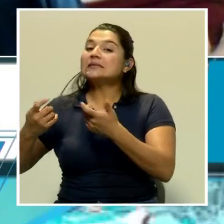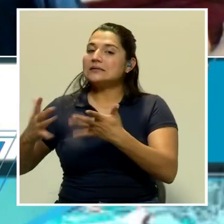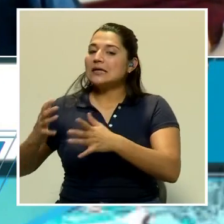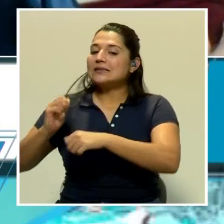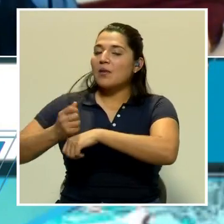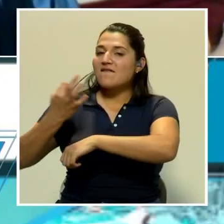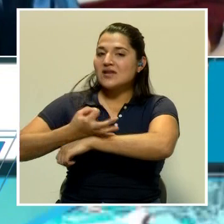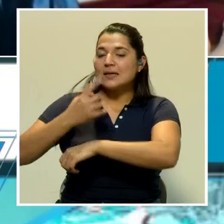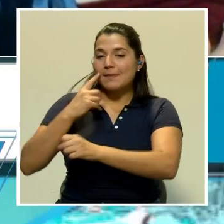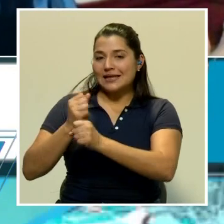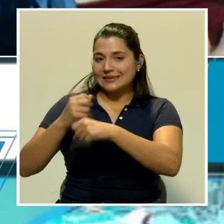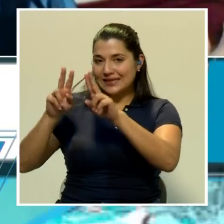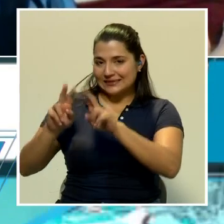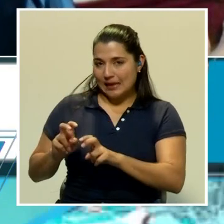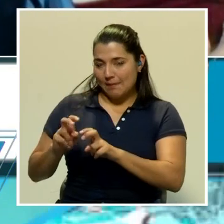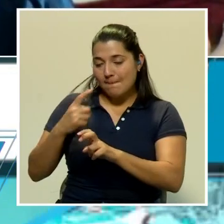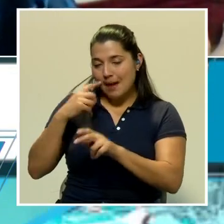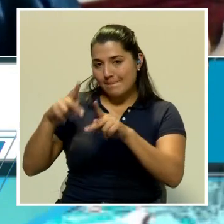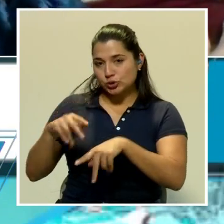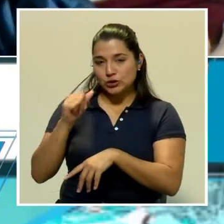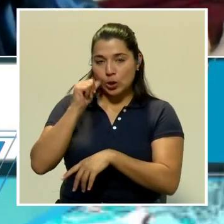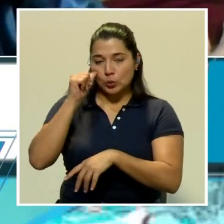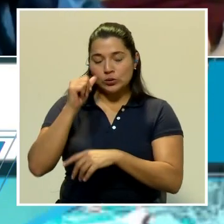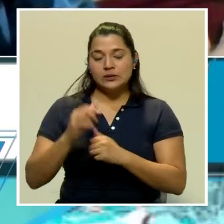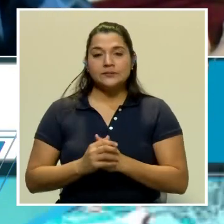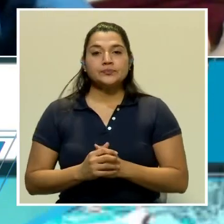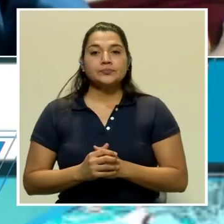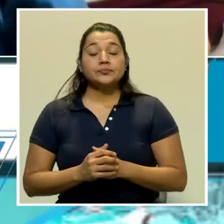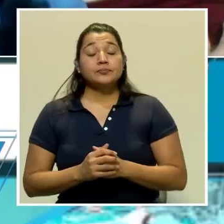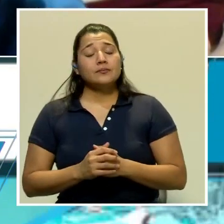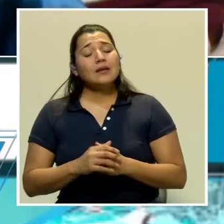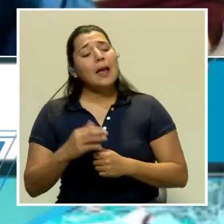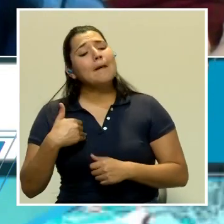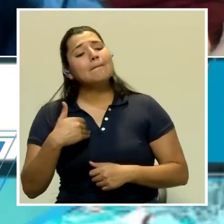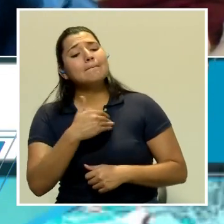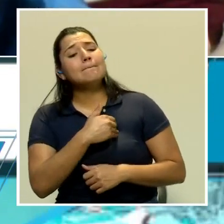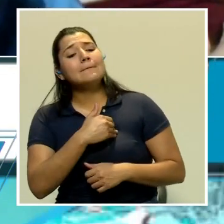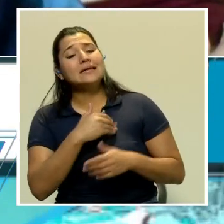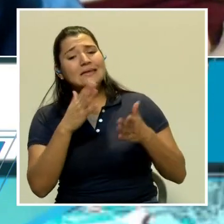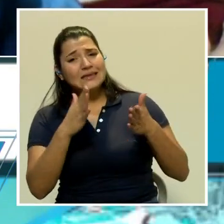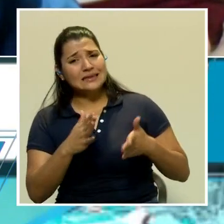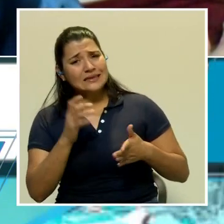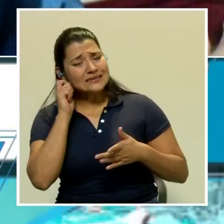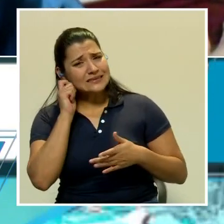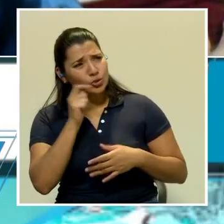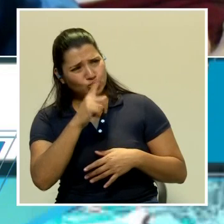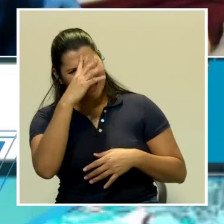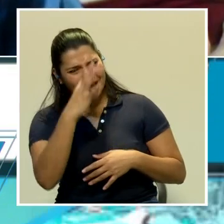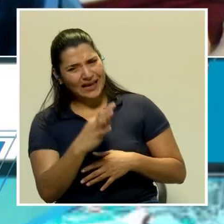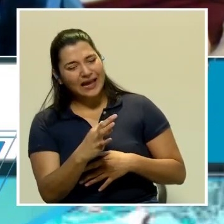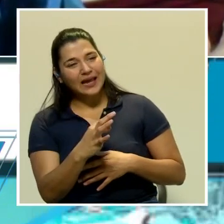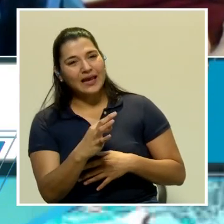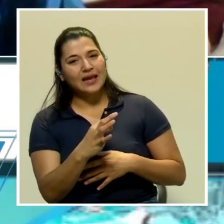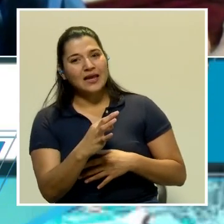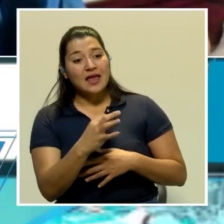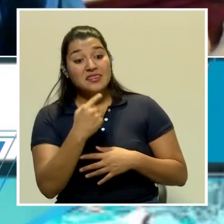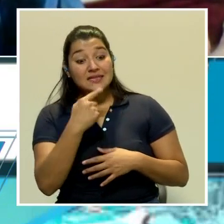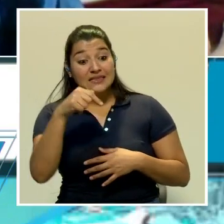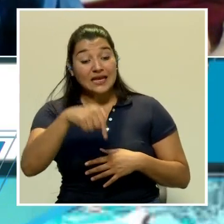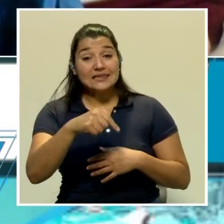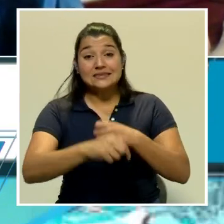estas pruebas. Ministra, por todo esto, ¿usted cree que es exagerado decir que este